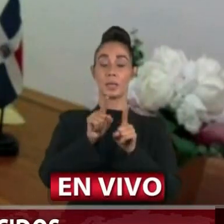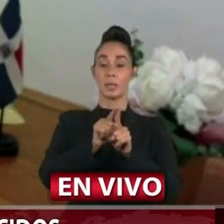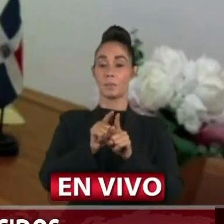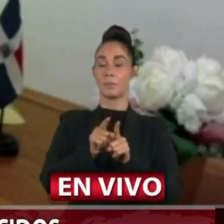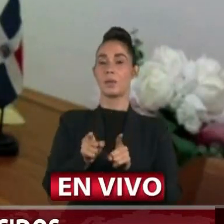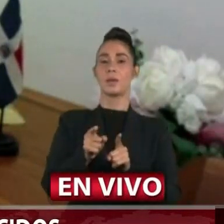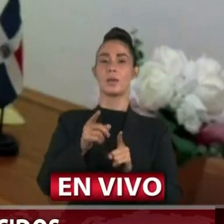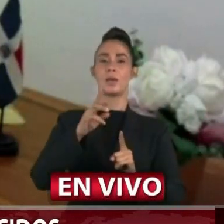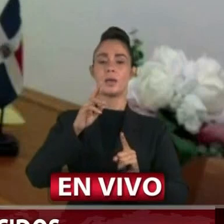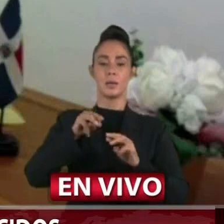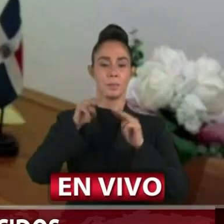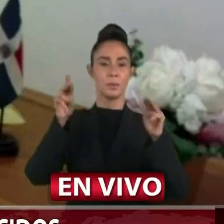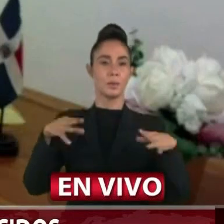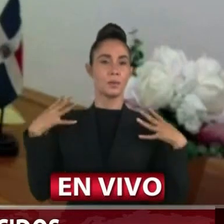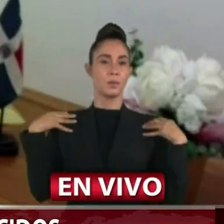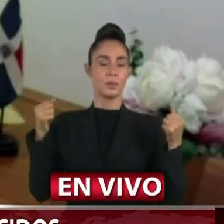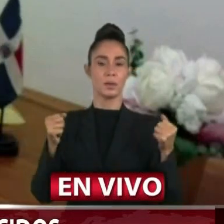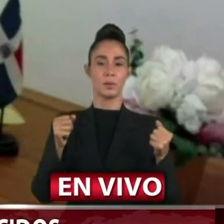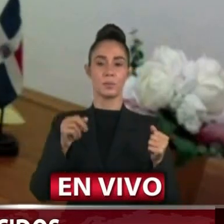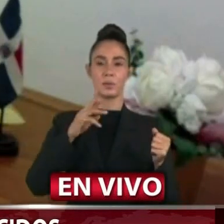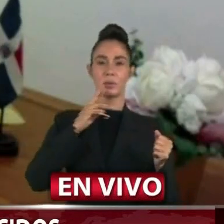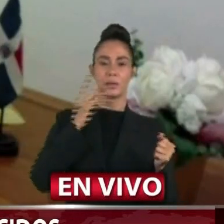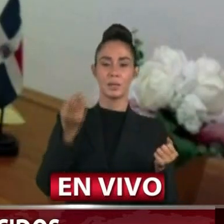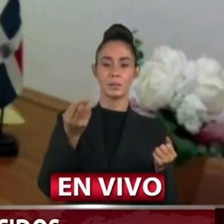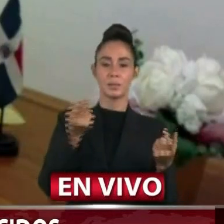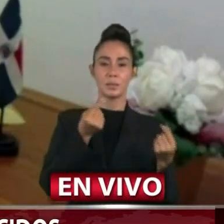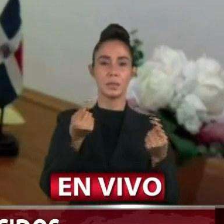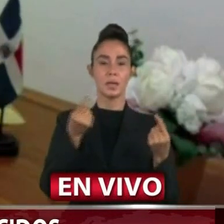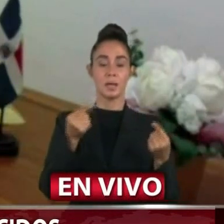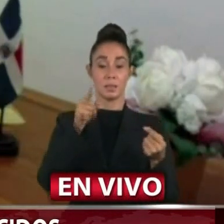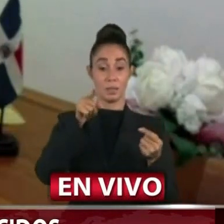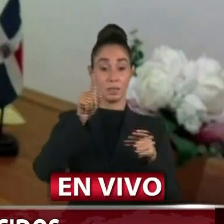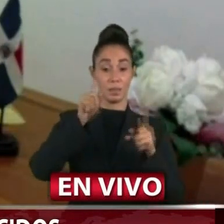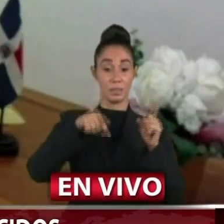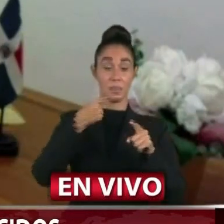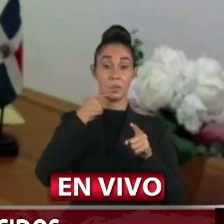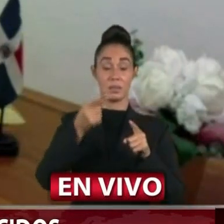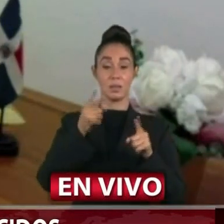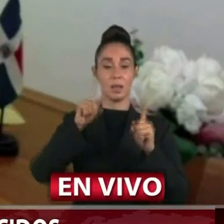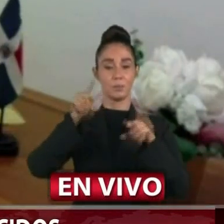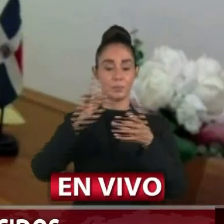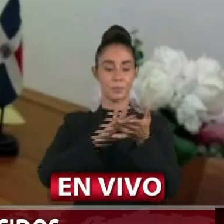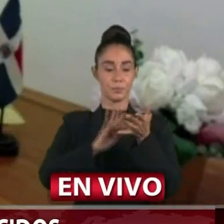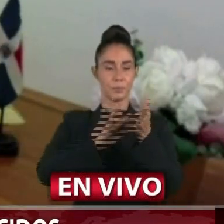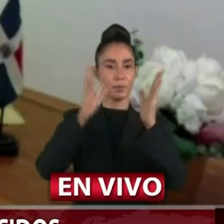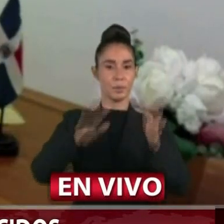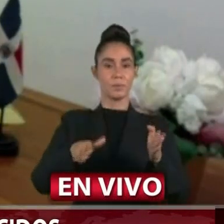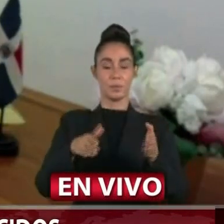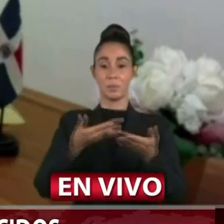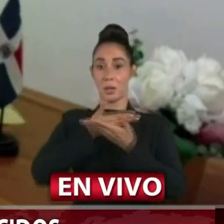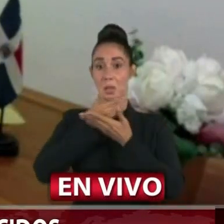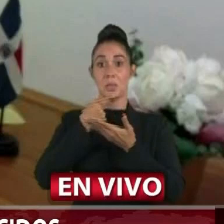que hablamos de las enfermeras que denuncian que continúan trabajando sin ningún tipo de protección.